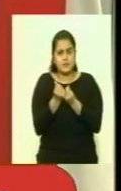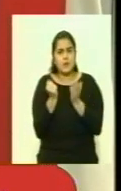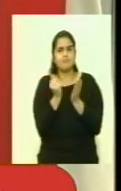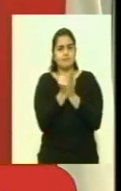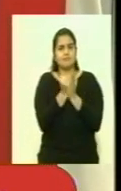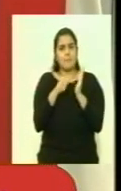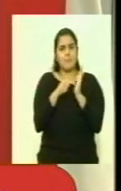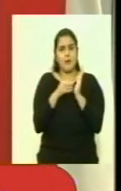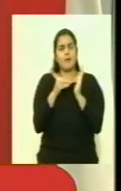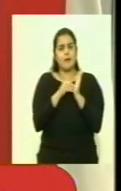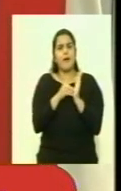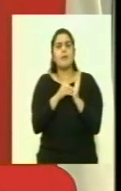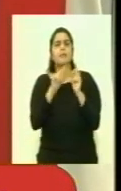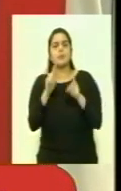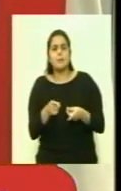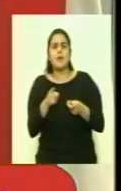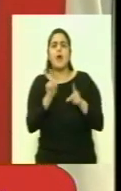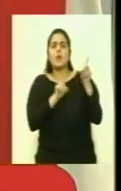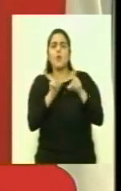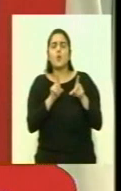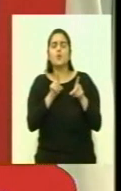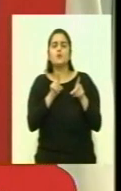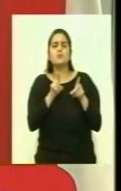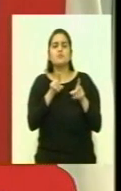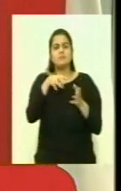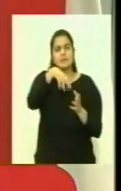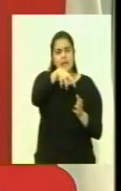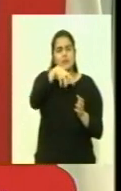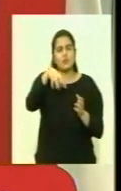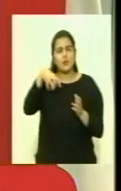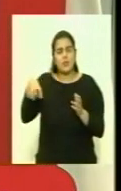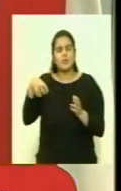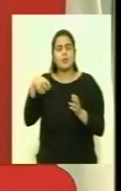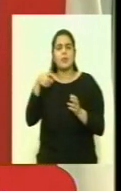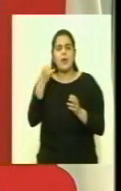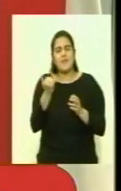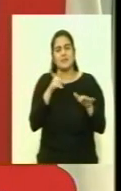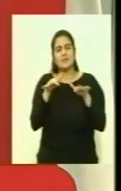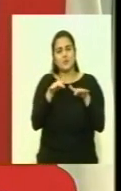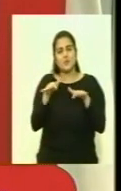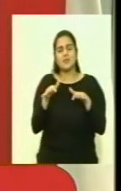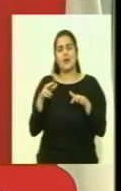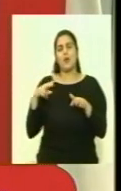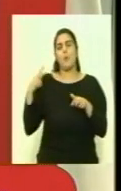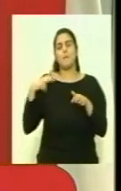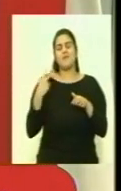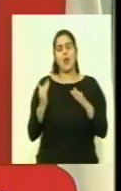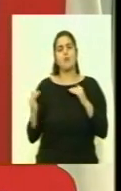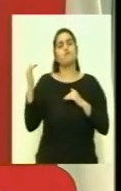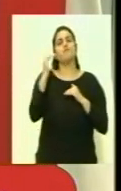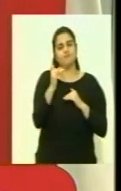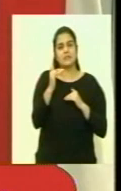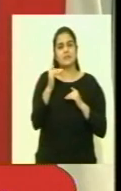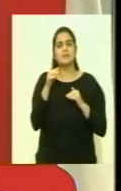también se grabó sectores que tenían determinadas situaciones de privilegio frente a